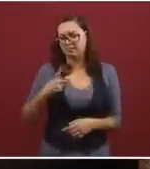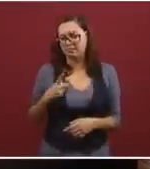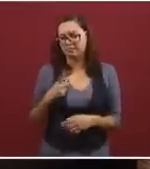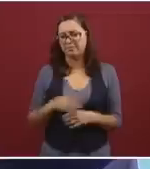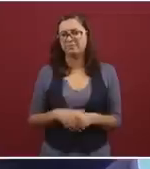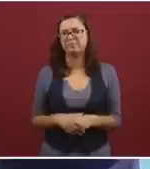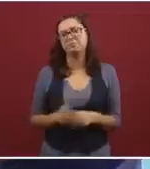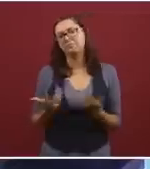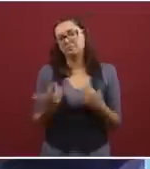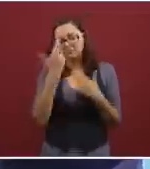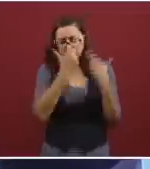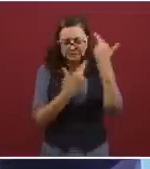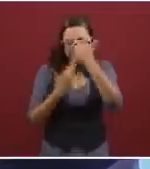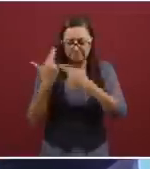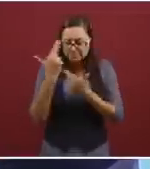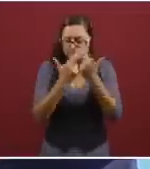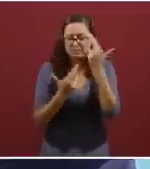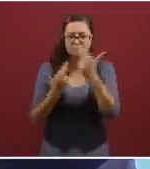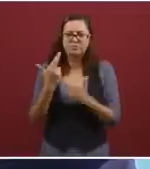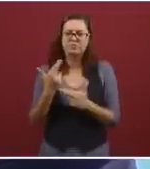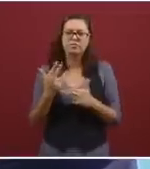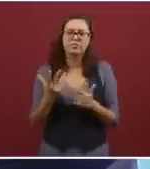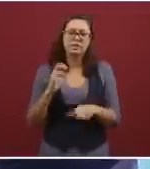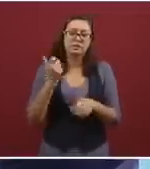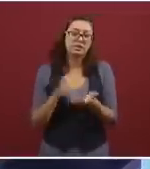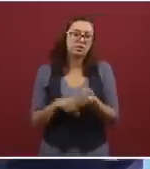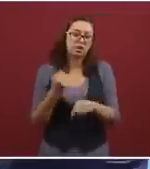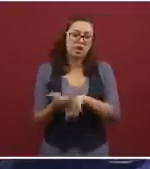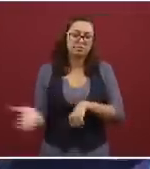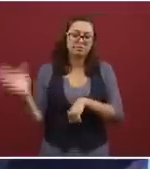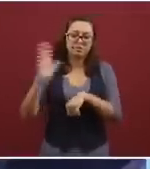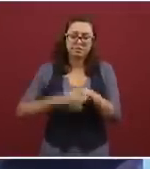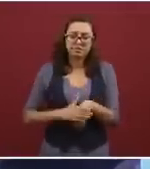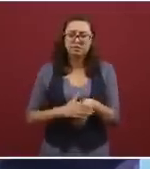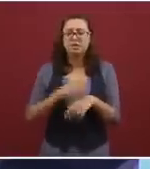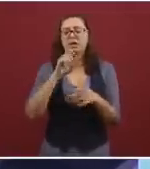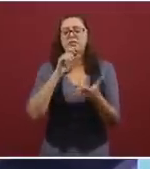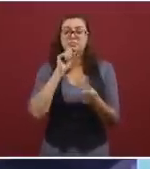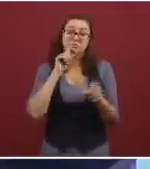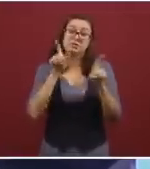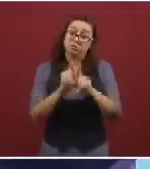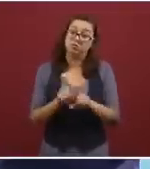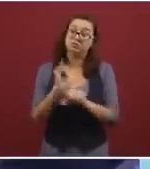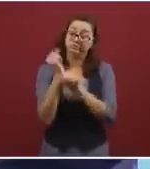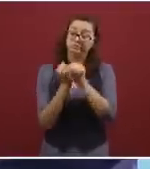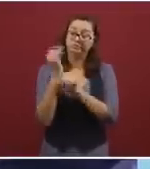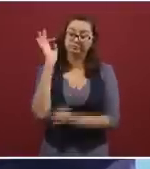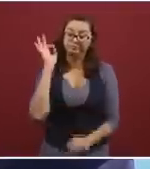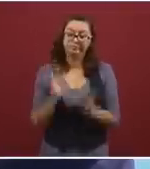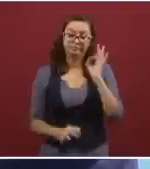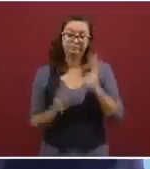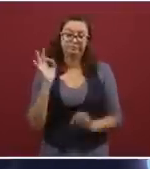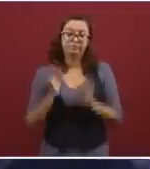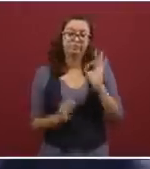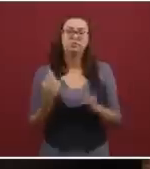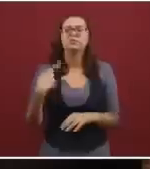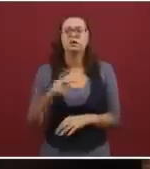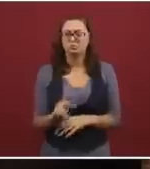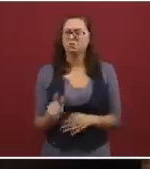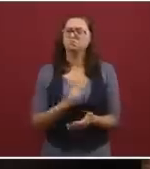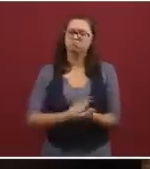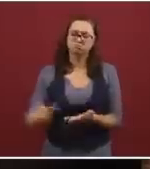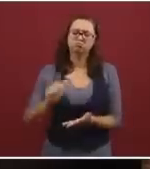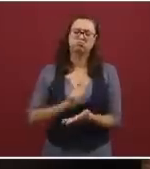están revisando, están en proceso de revisión administrativa y o judicial, pero los pagos están